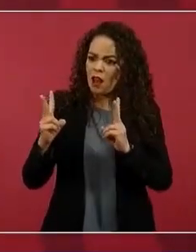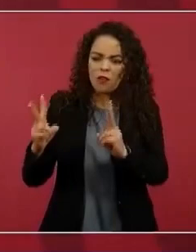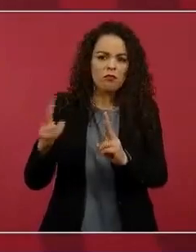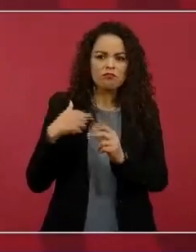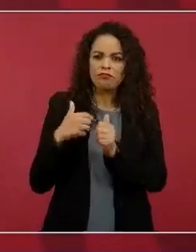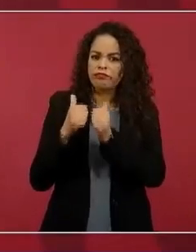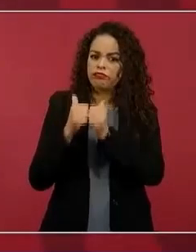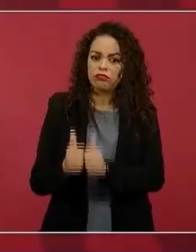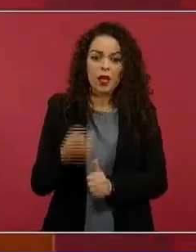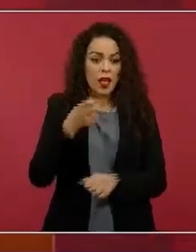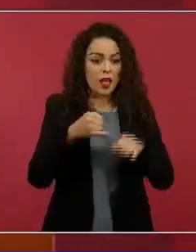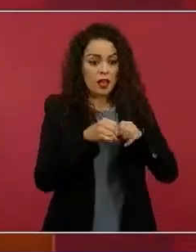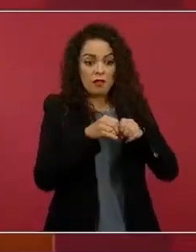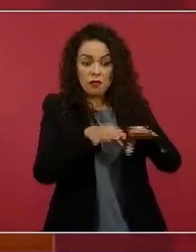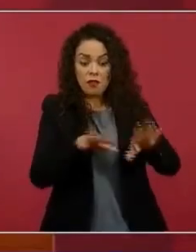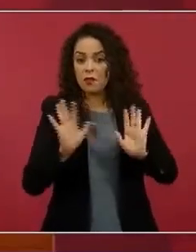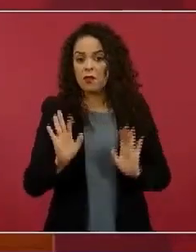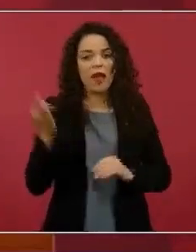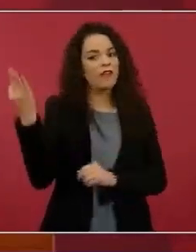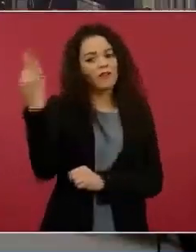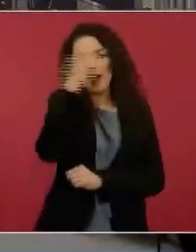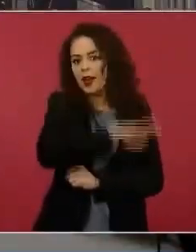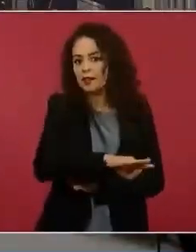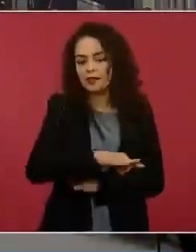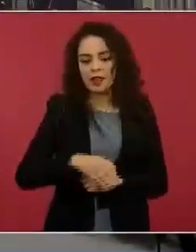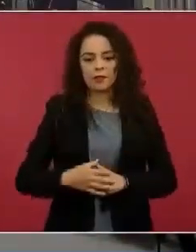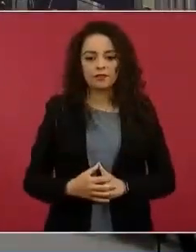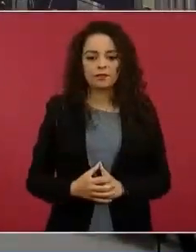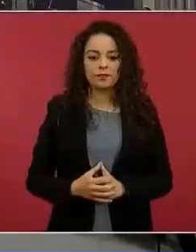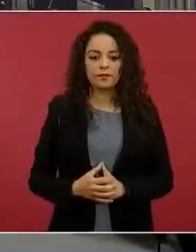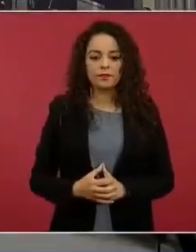fue una información totalmente falsa. Gracias, secretaria. Presidente.